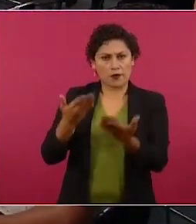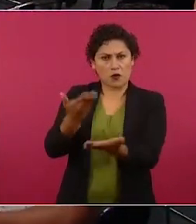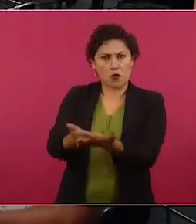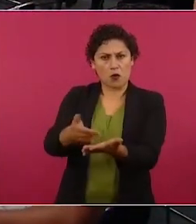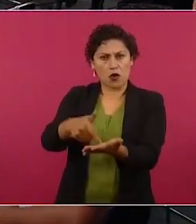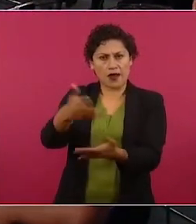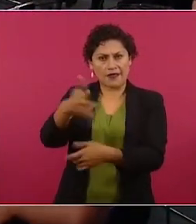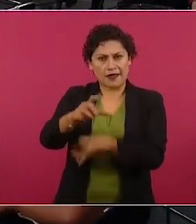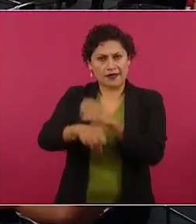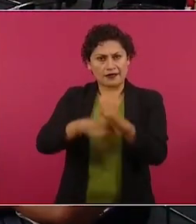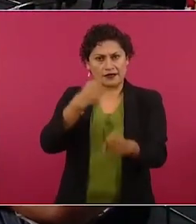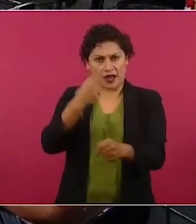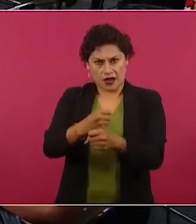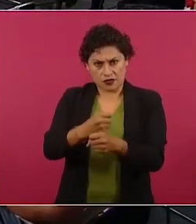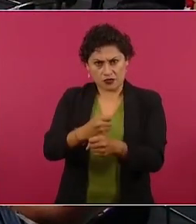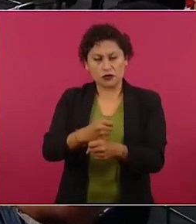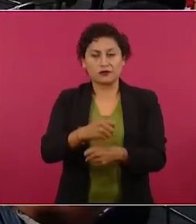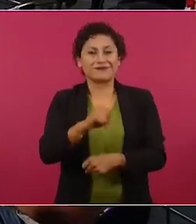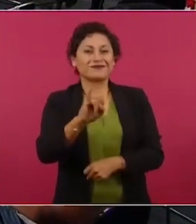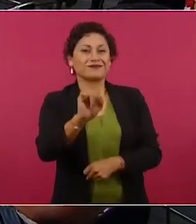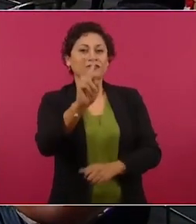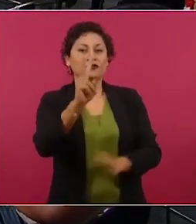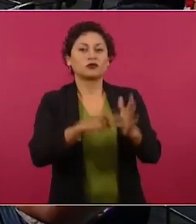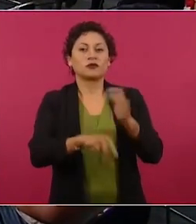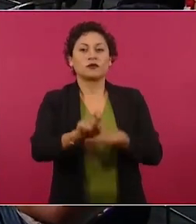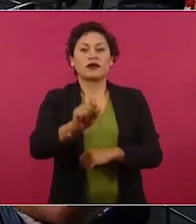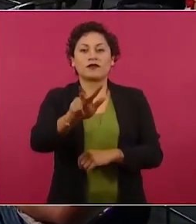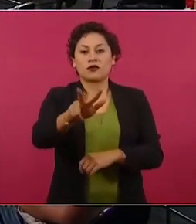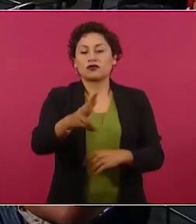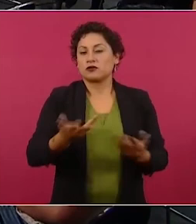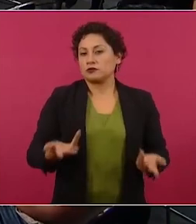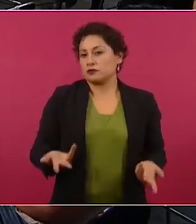¿no? 2028, sí. ¿Sí?